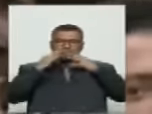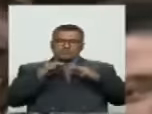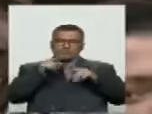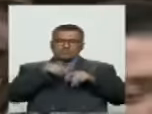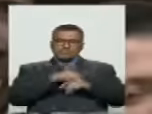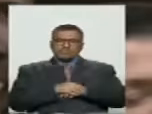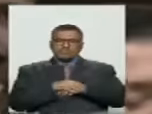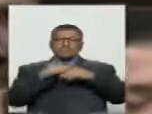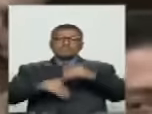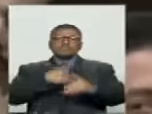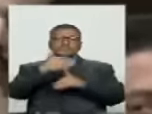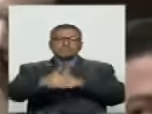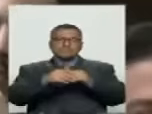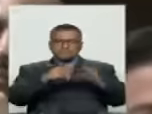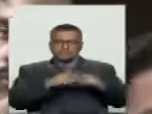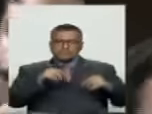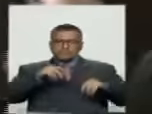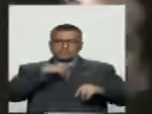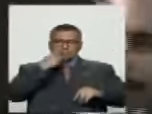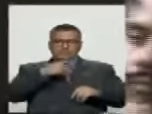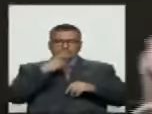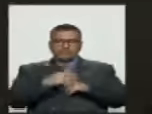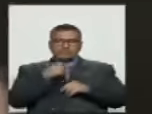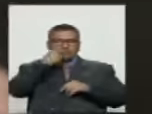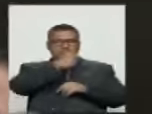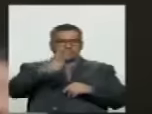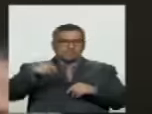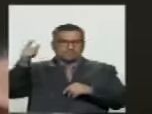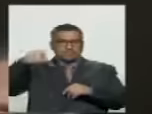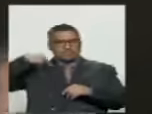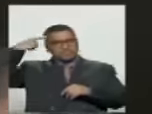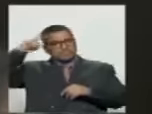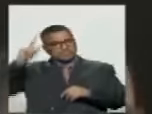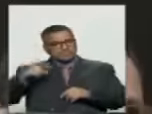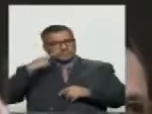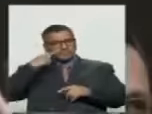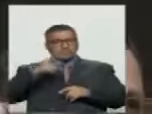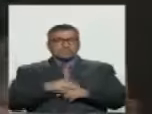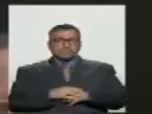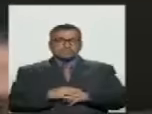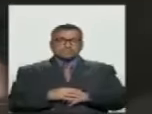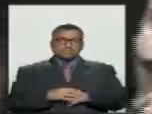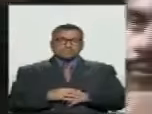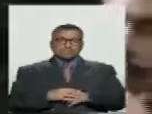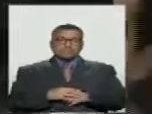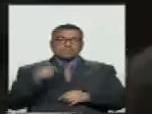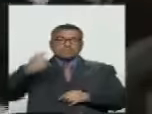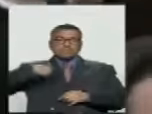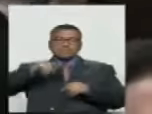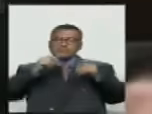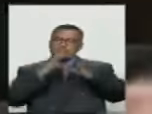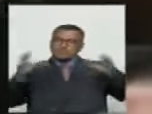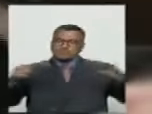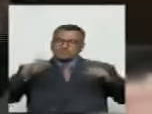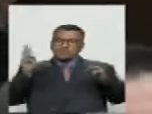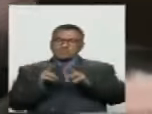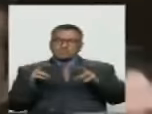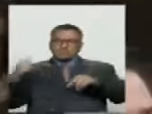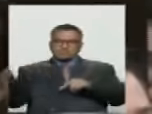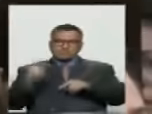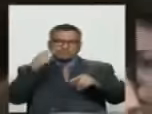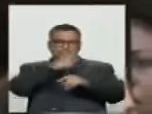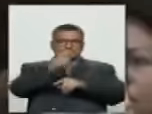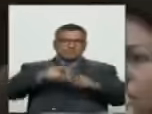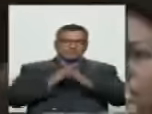Afortunadamente, y más allá de la tendencia política, el pueblo venezolano tiene conciencia de clase. Y tenemos una gran conclusión que nos ha traído a este